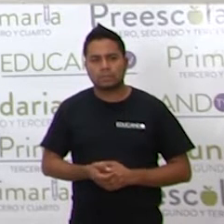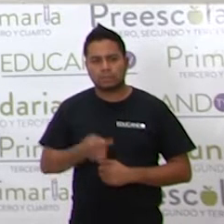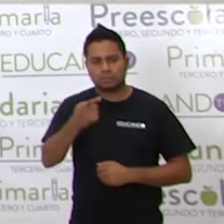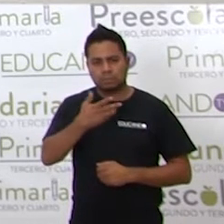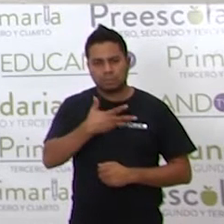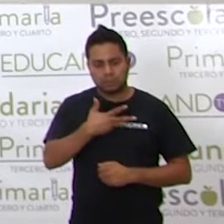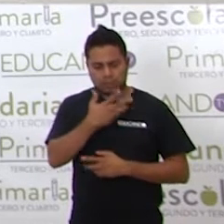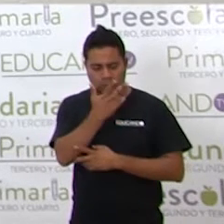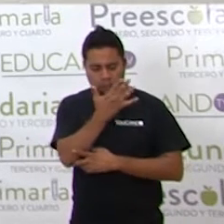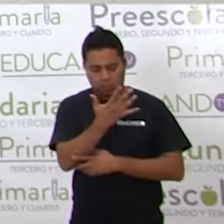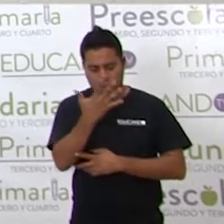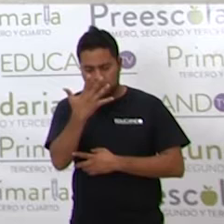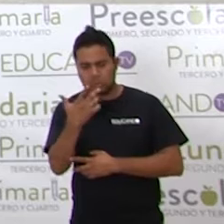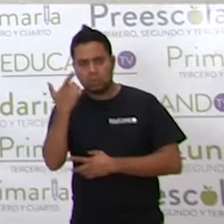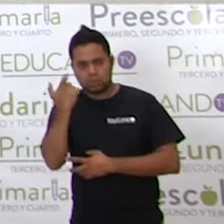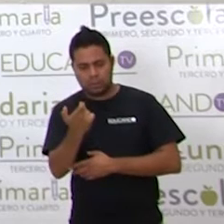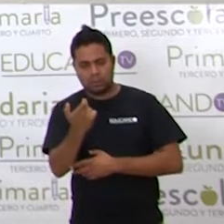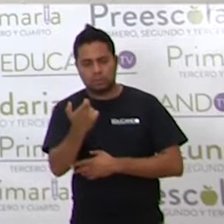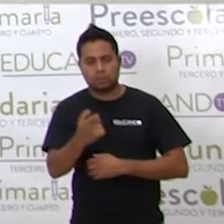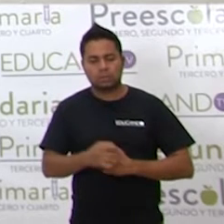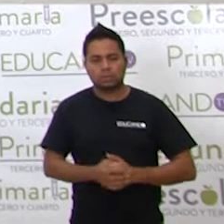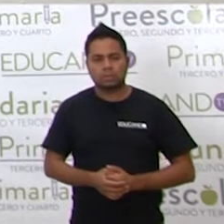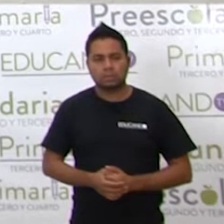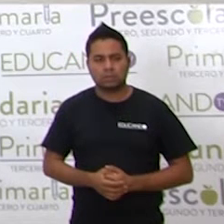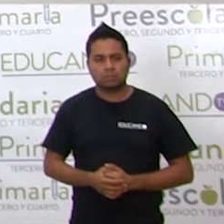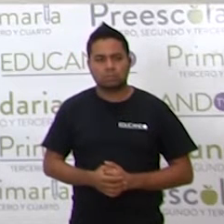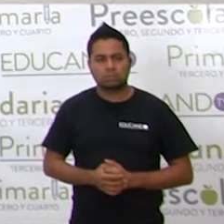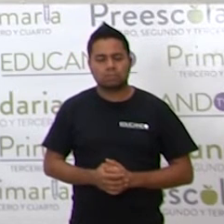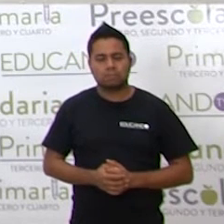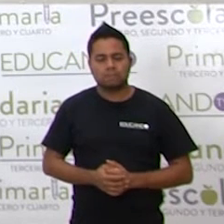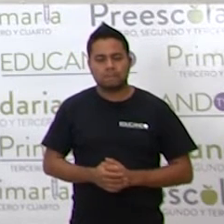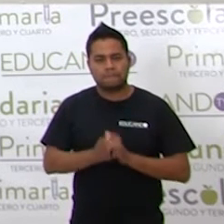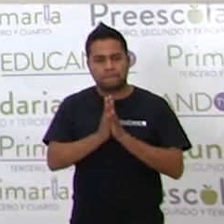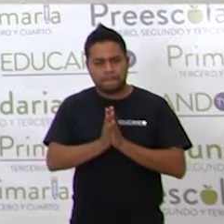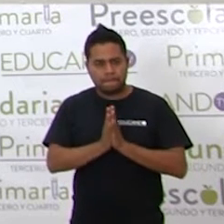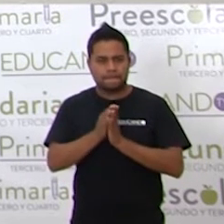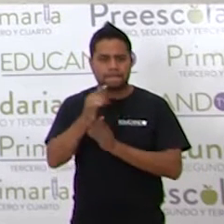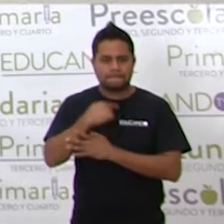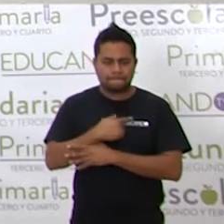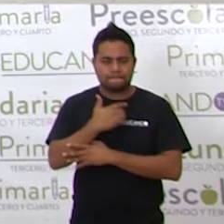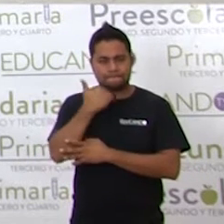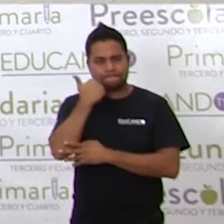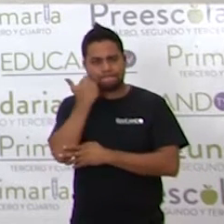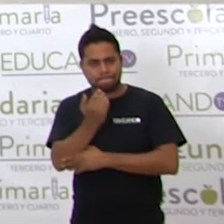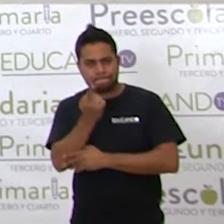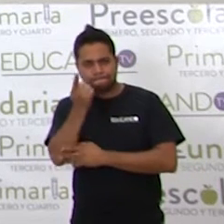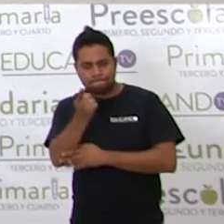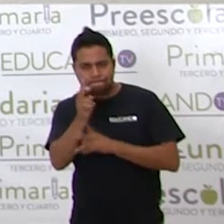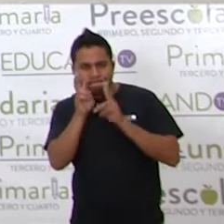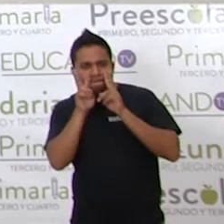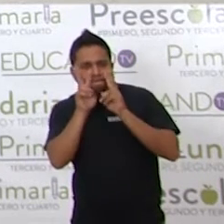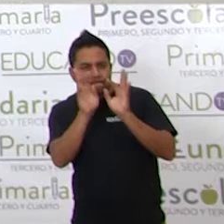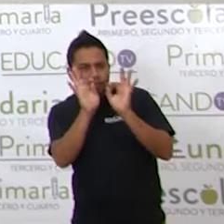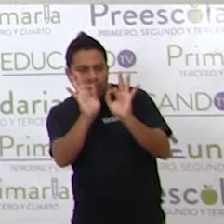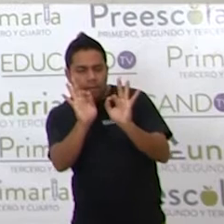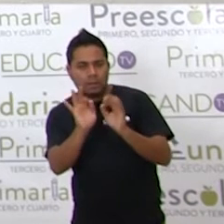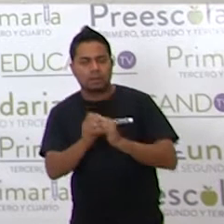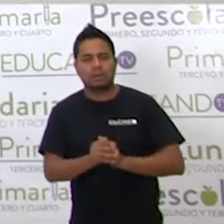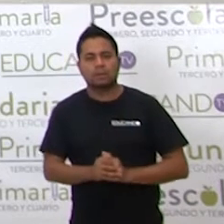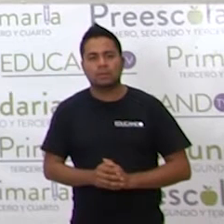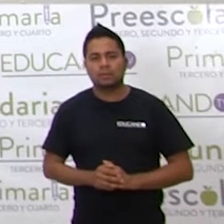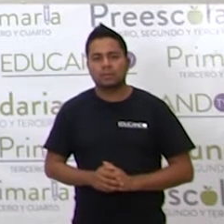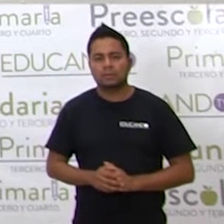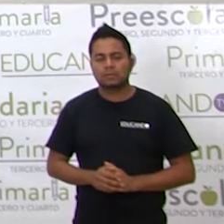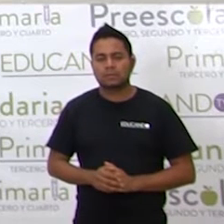55 pesos. Por favor, quiero que lo veas muy bien. Y tenemos